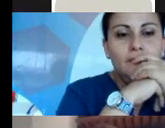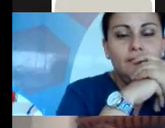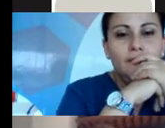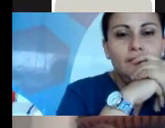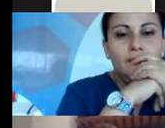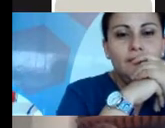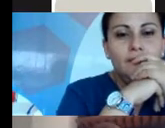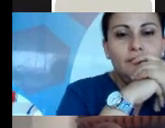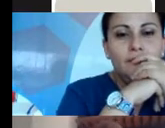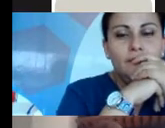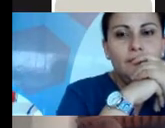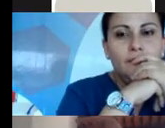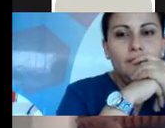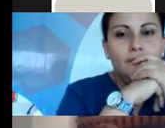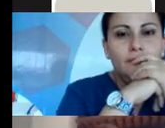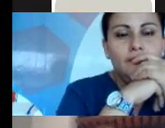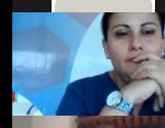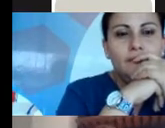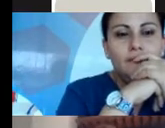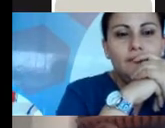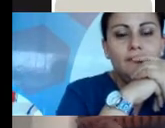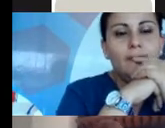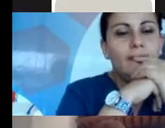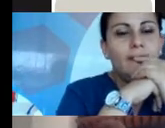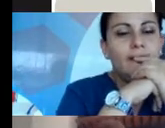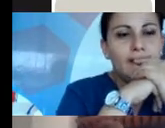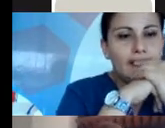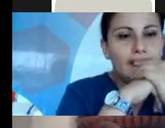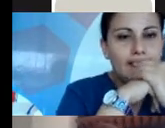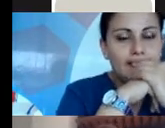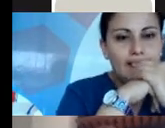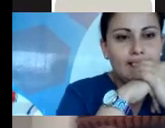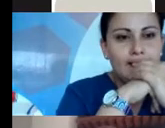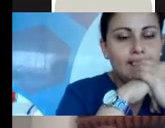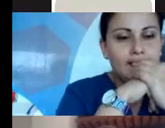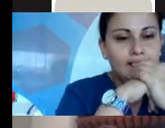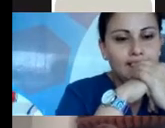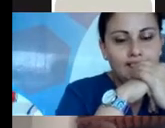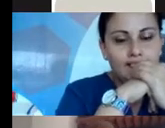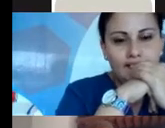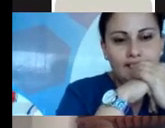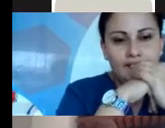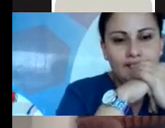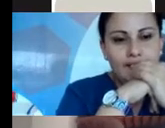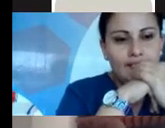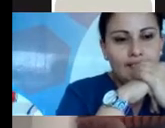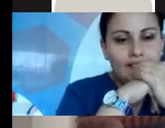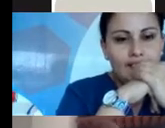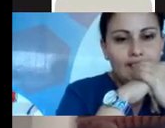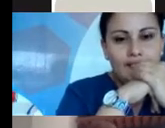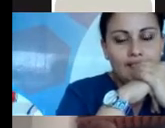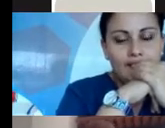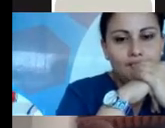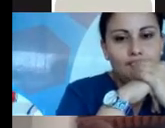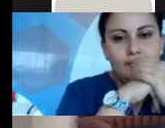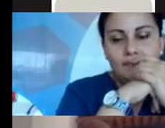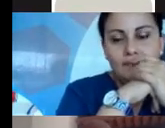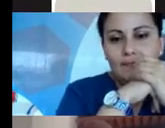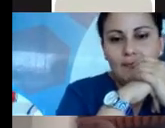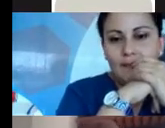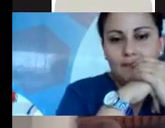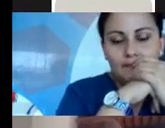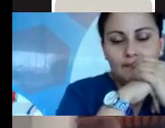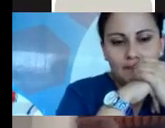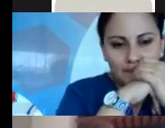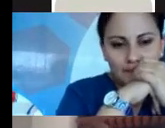hablaba antigravitacionales? ¿Cómo contener esa antigravedad que hablaba María Amalia en el sujeto que no